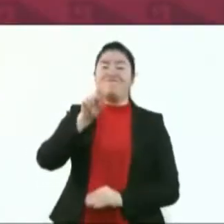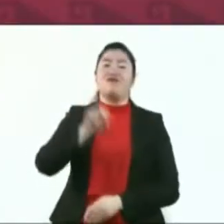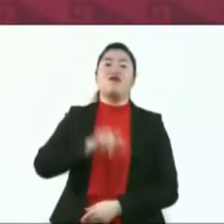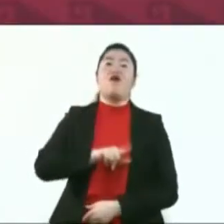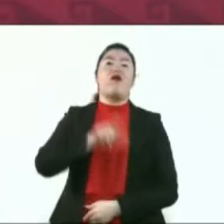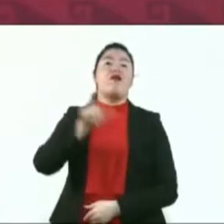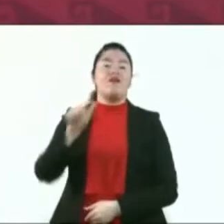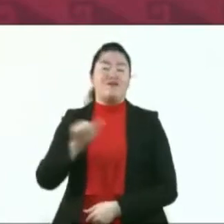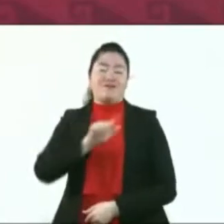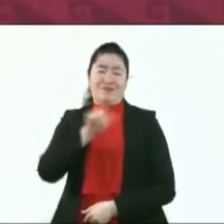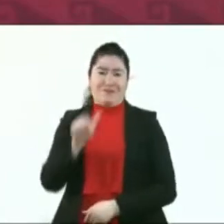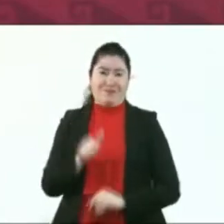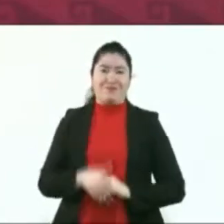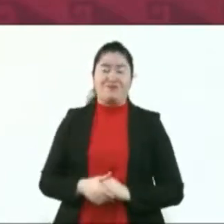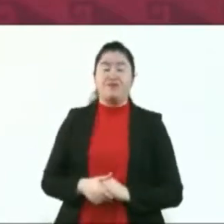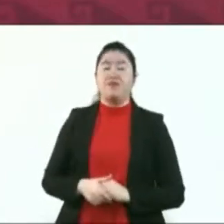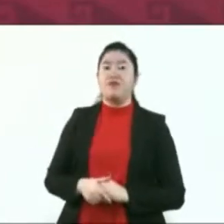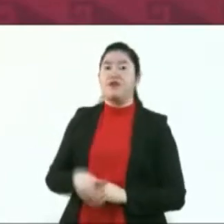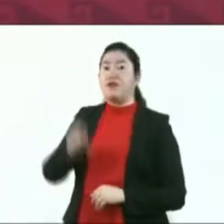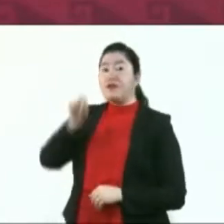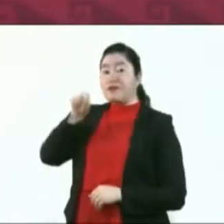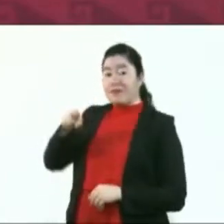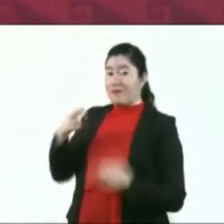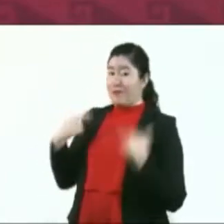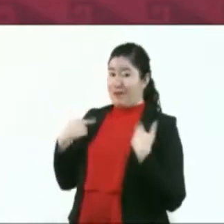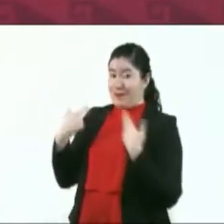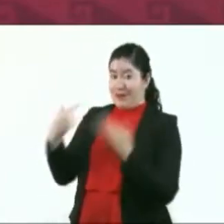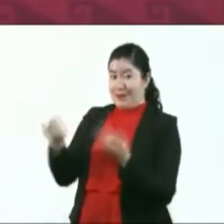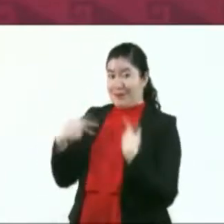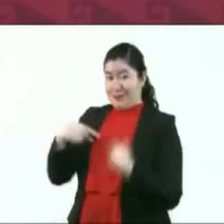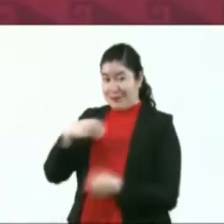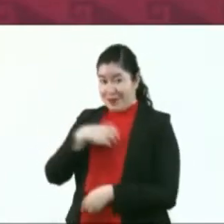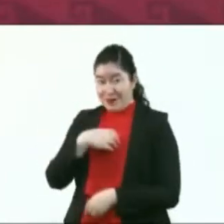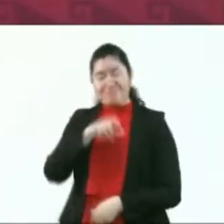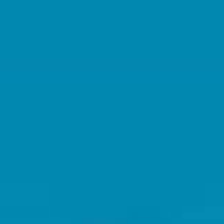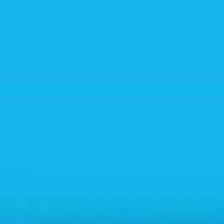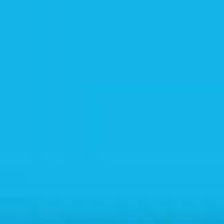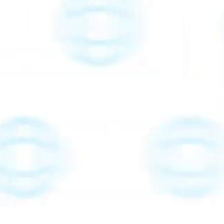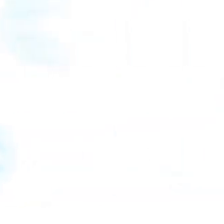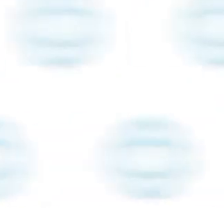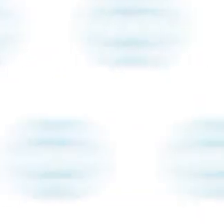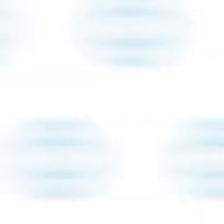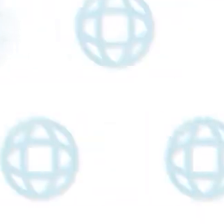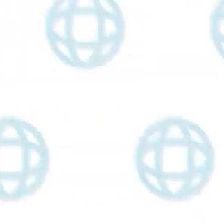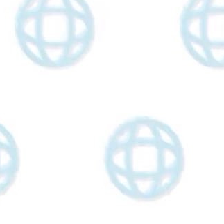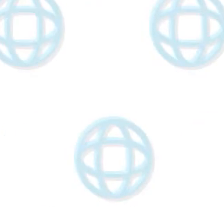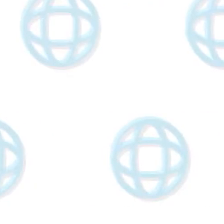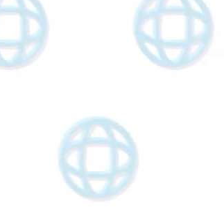momento. Seguirá siendo un regalo para los capitalinos. Bueno.